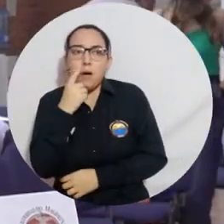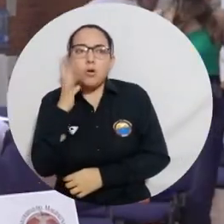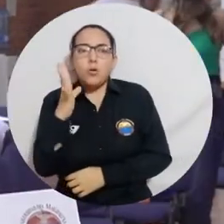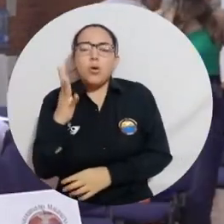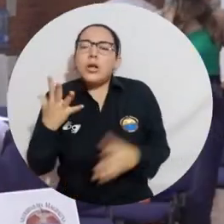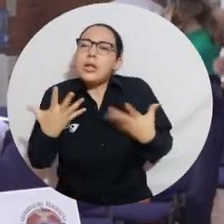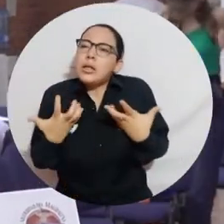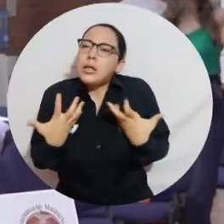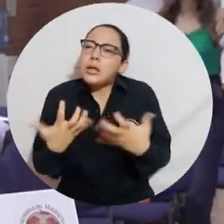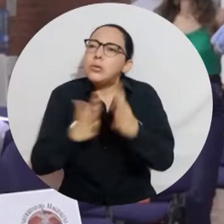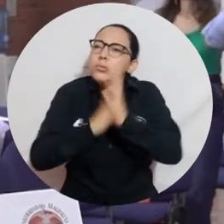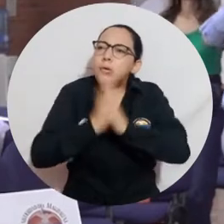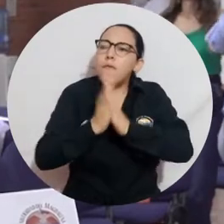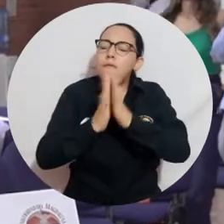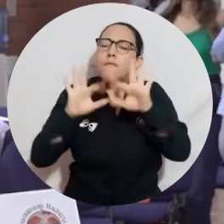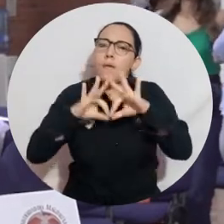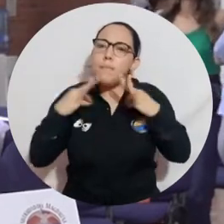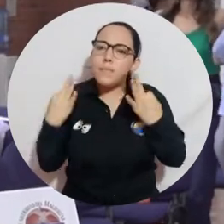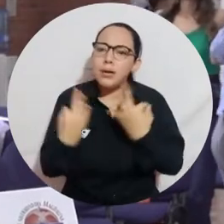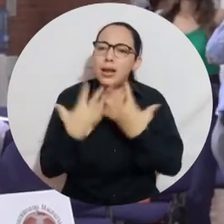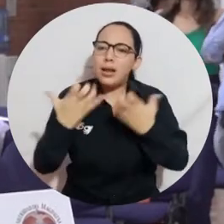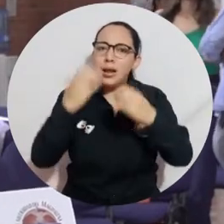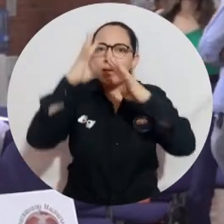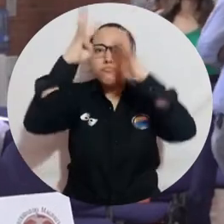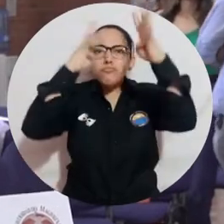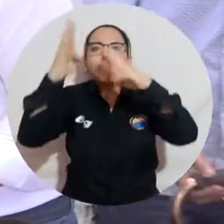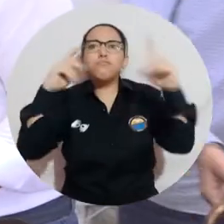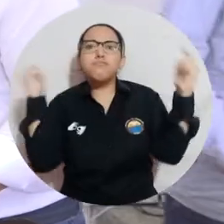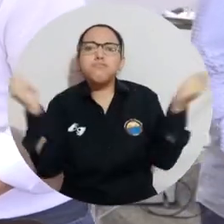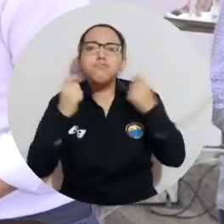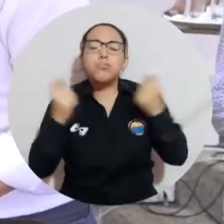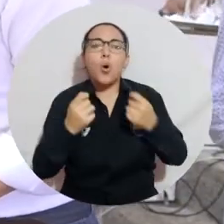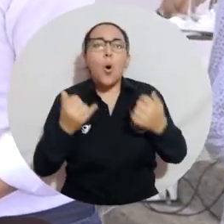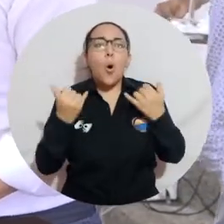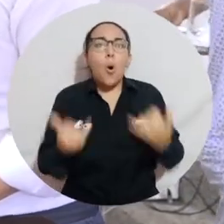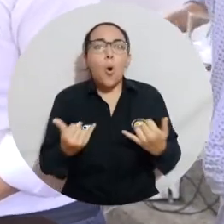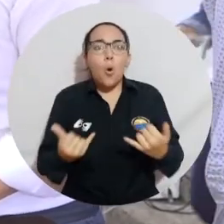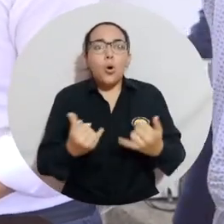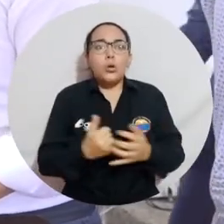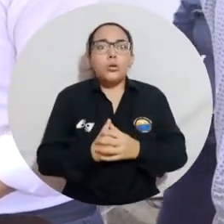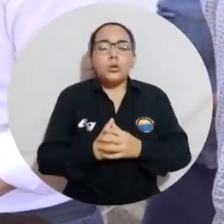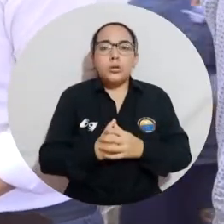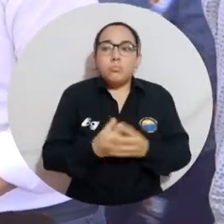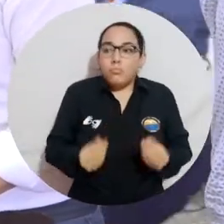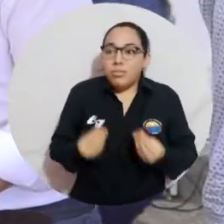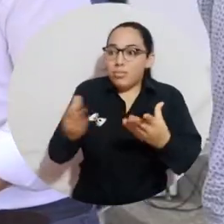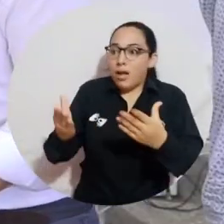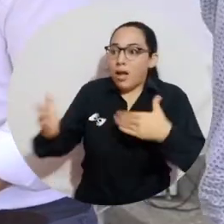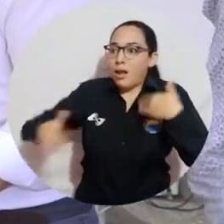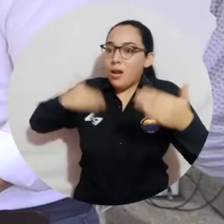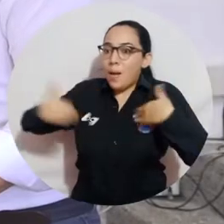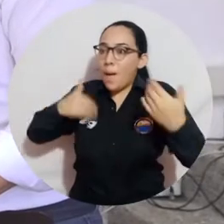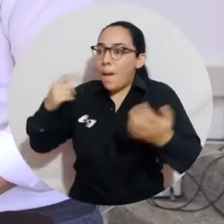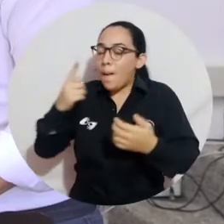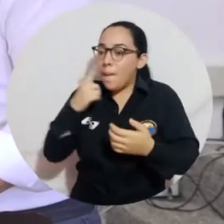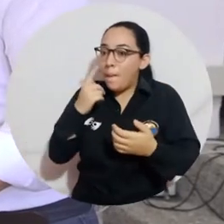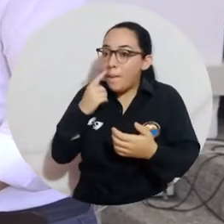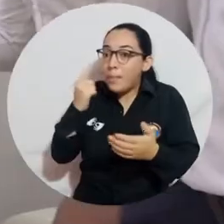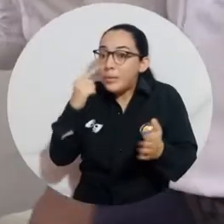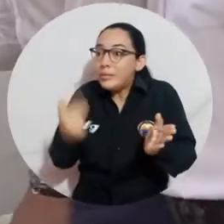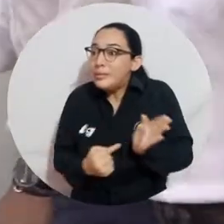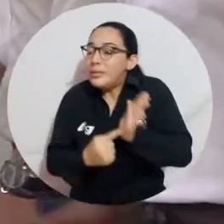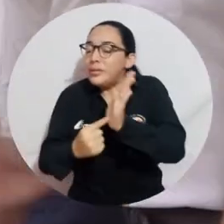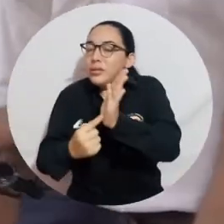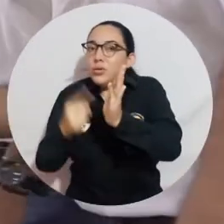y toda la ansia de sacar adelante un negocio familiar que siempre habíamos soñado y hoy poderle darle esa alegría a mi